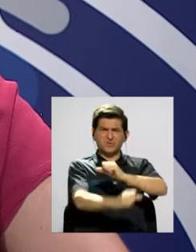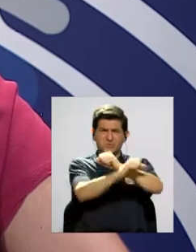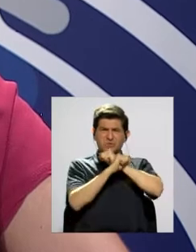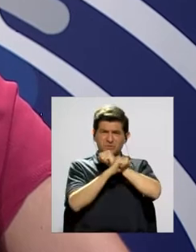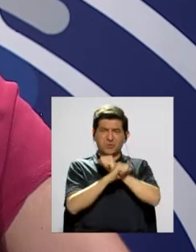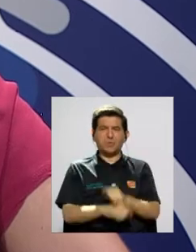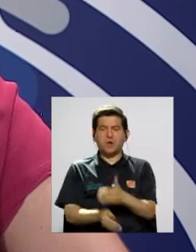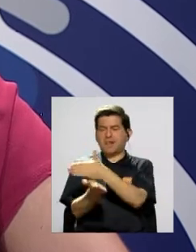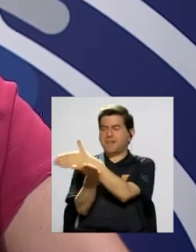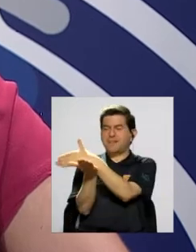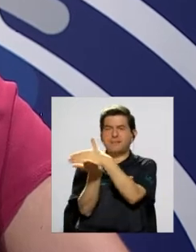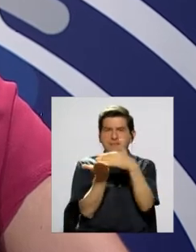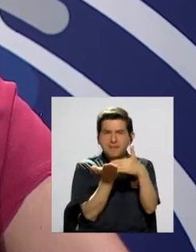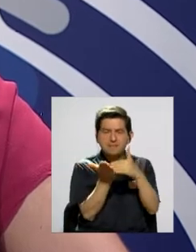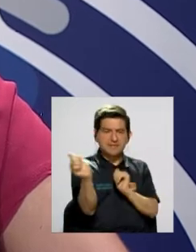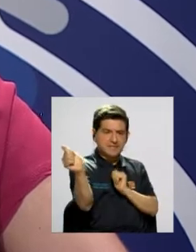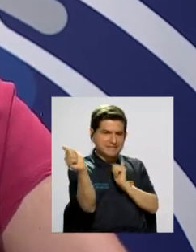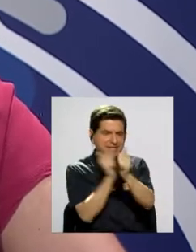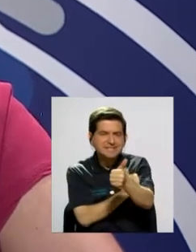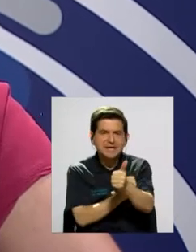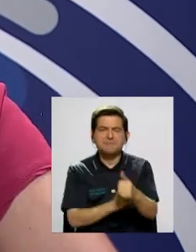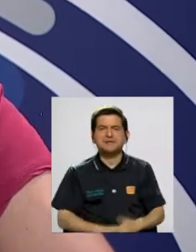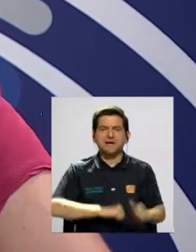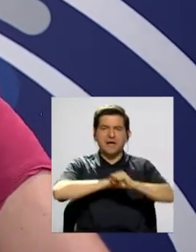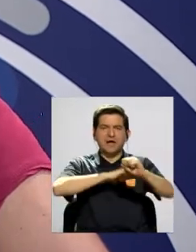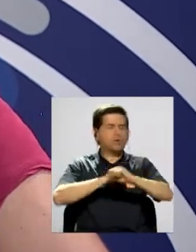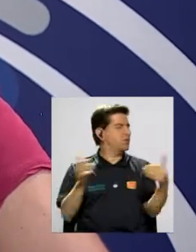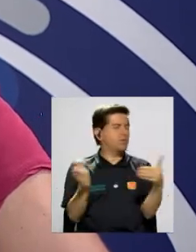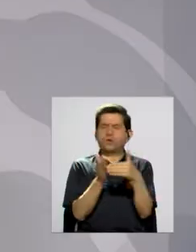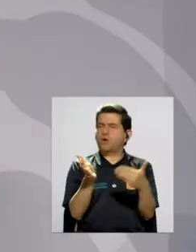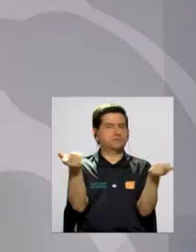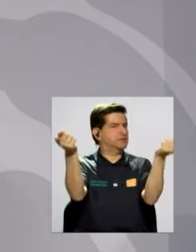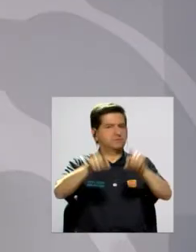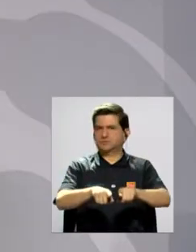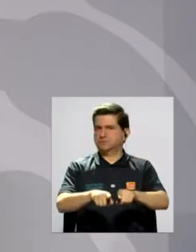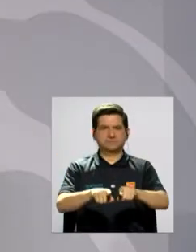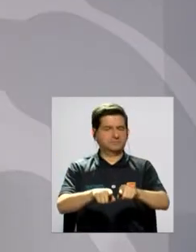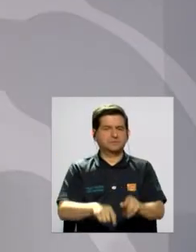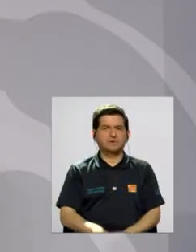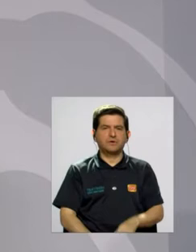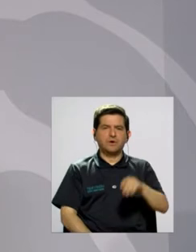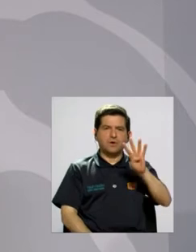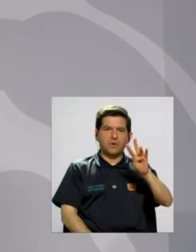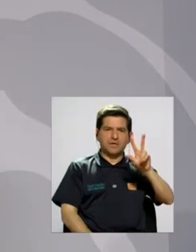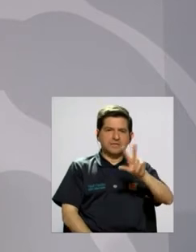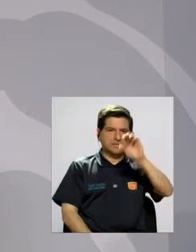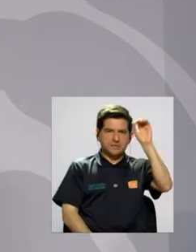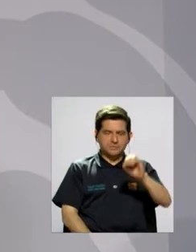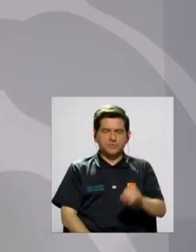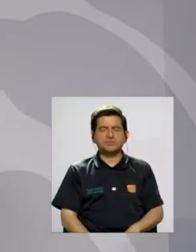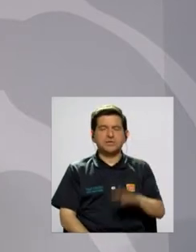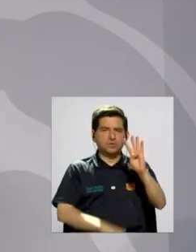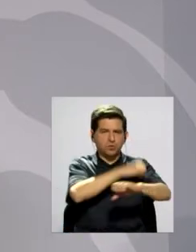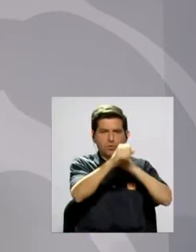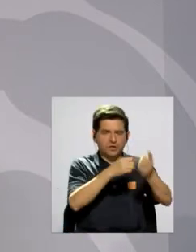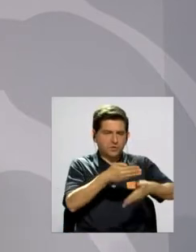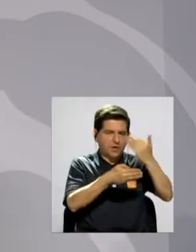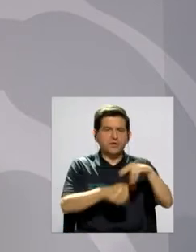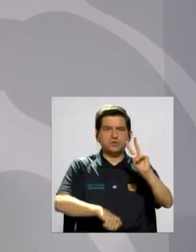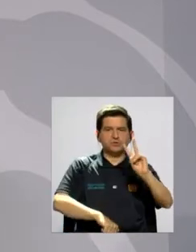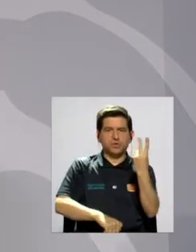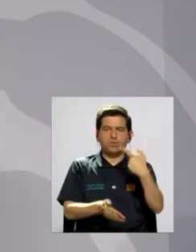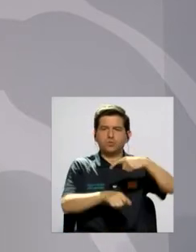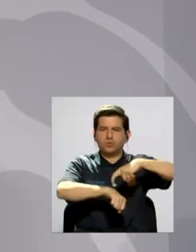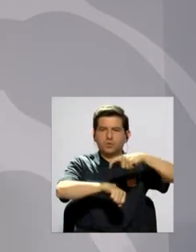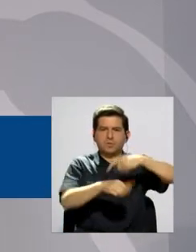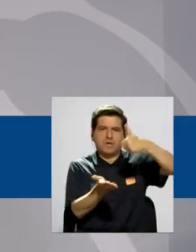los límites que se han transgredido en esta campaña no se vuelvan a transgredir. 43% de abstención hace 4 años en segunda ronda,